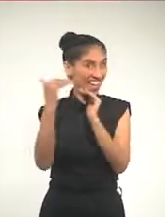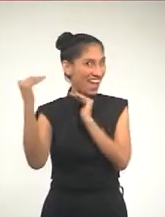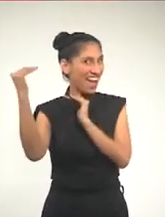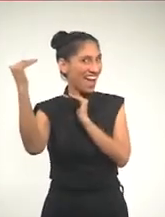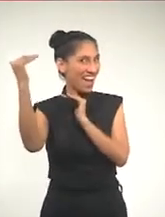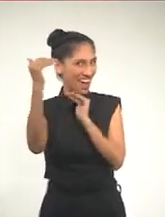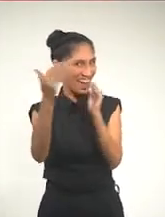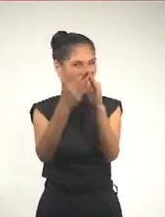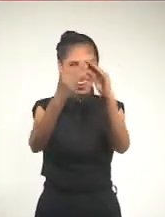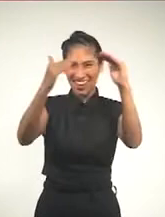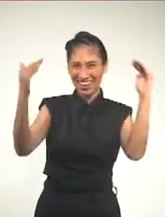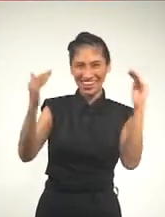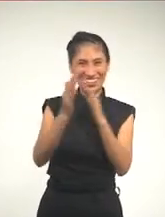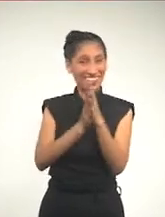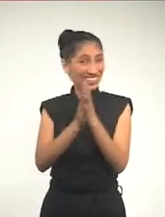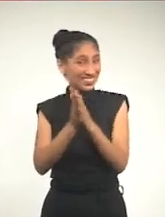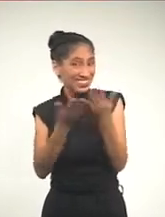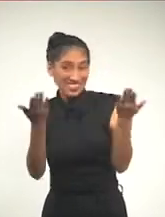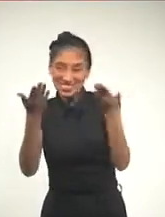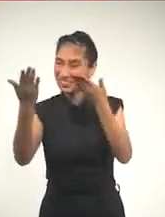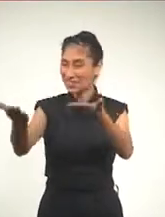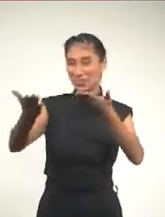días, adultos de la casa!